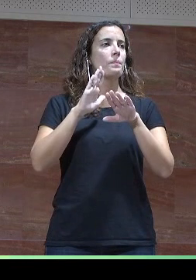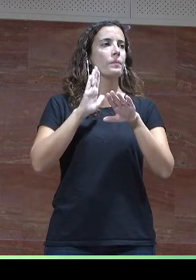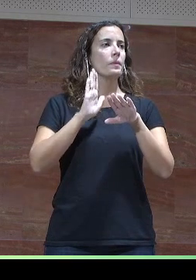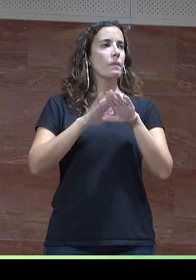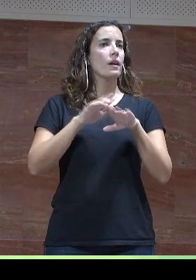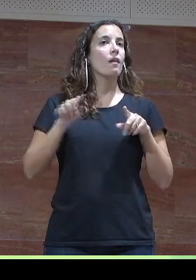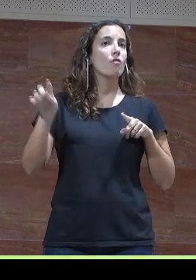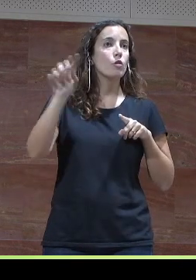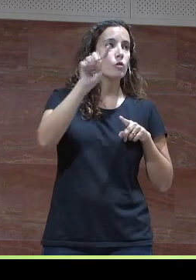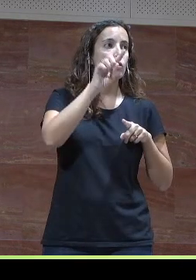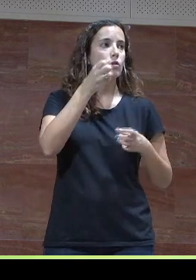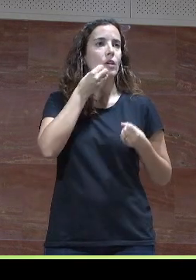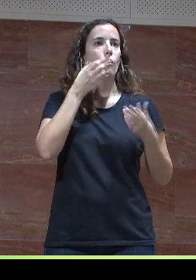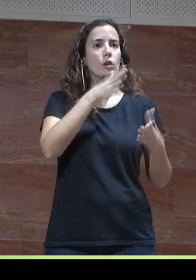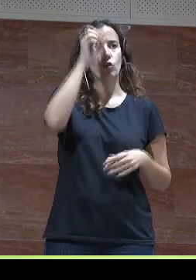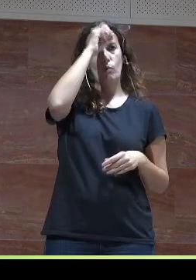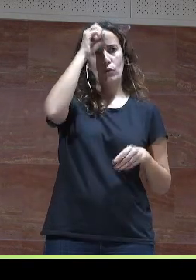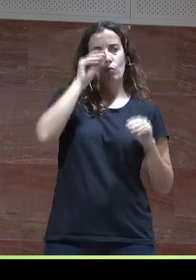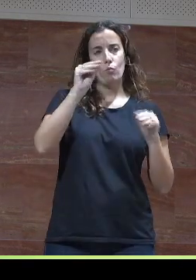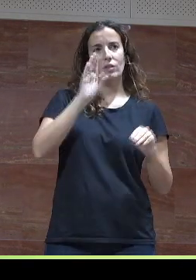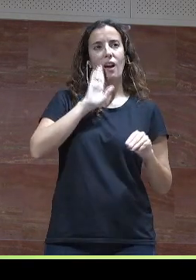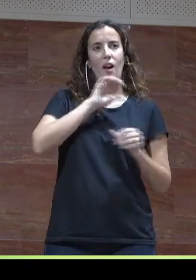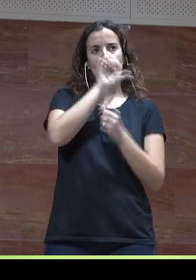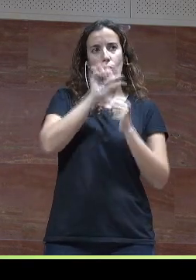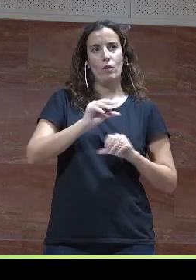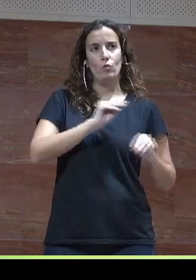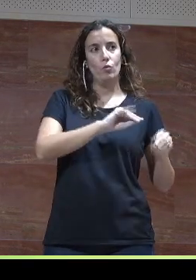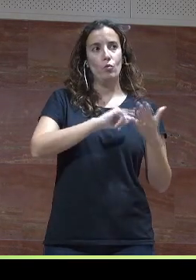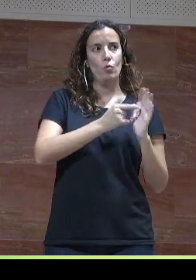cuál es vuestra opinión sobre los modelos que nos han presentado.